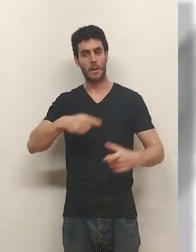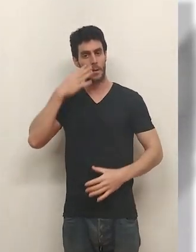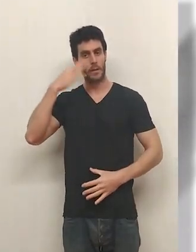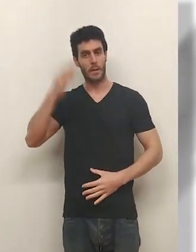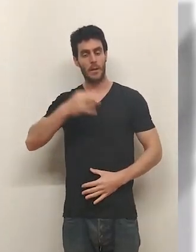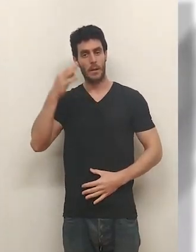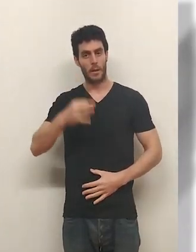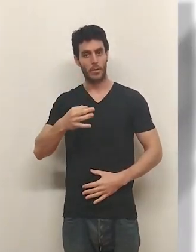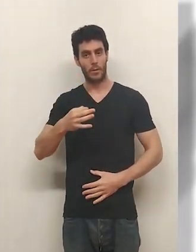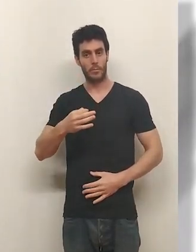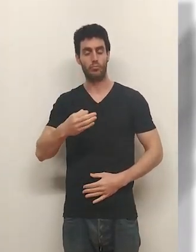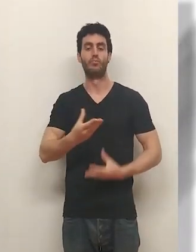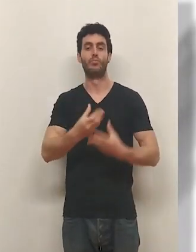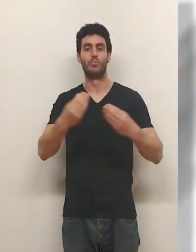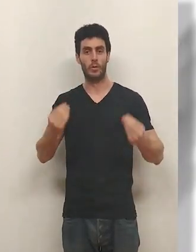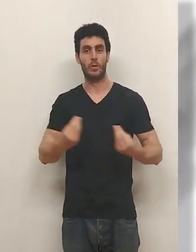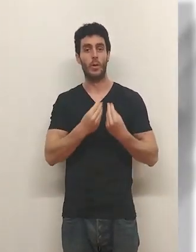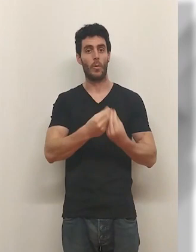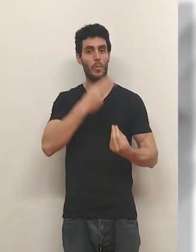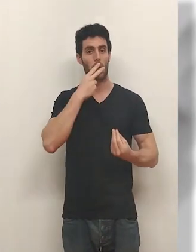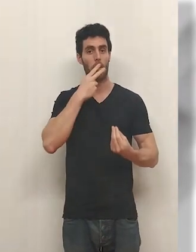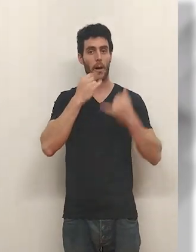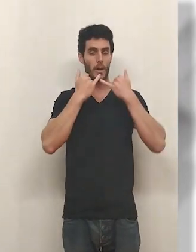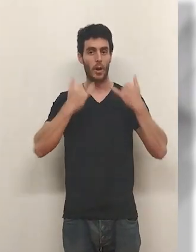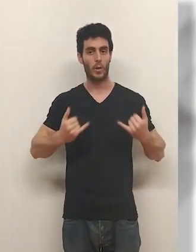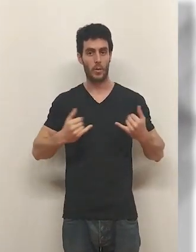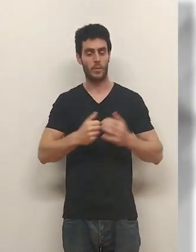riesgos que conllevan son elevados, junto a los cigarrillos electrónicos.